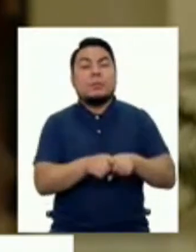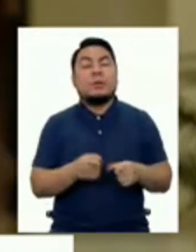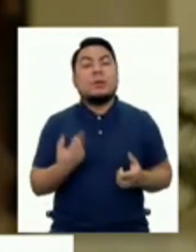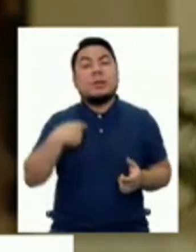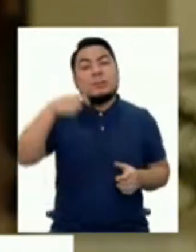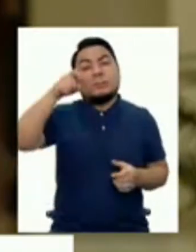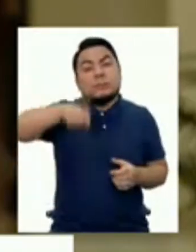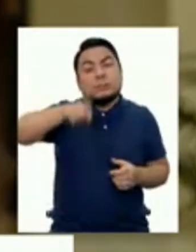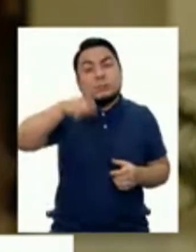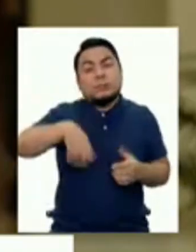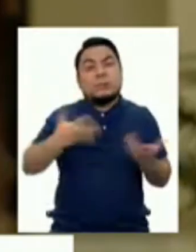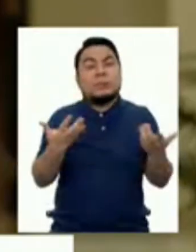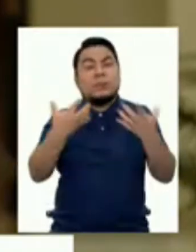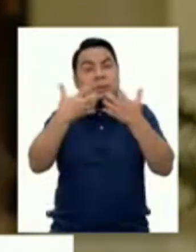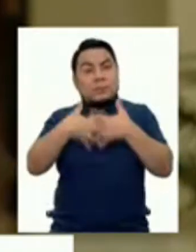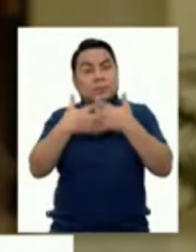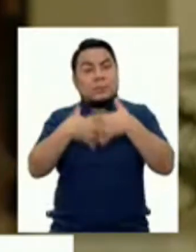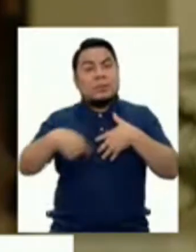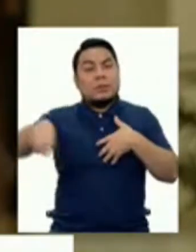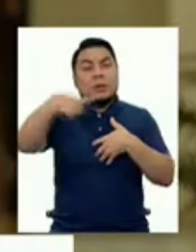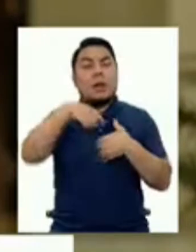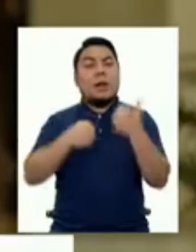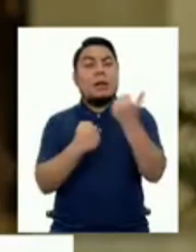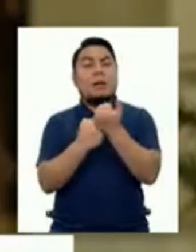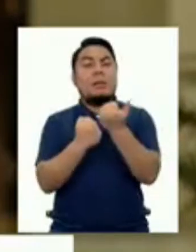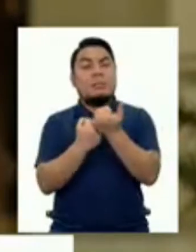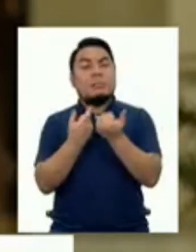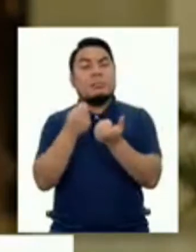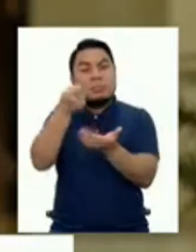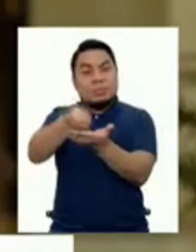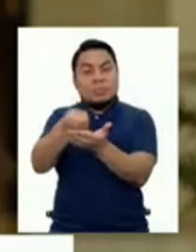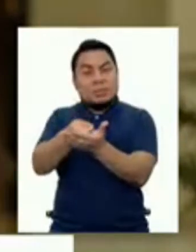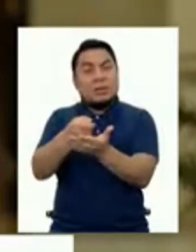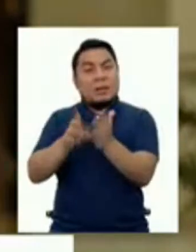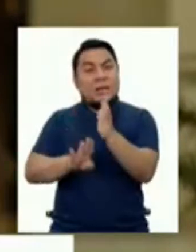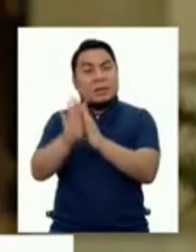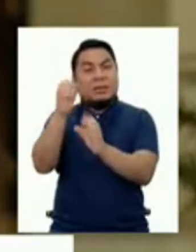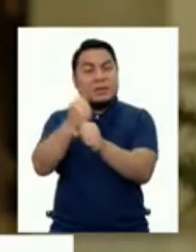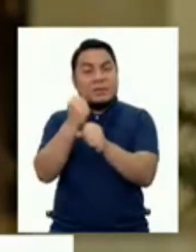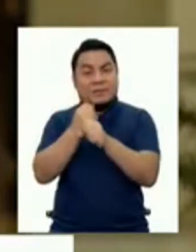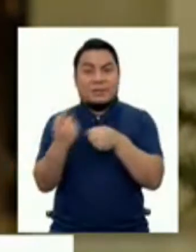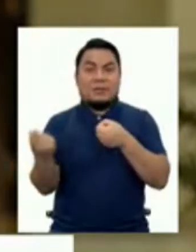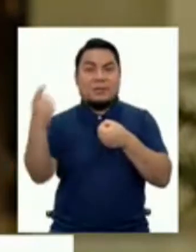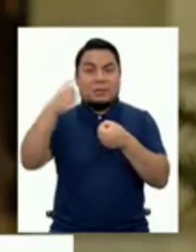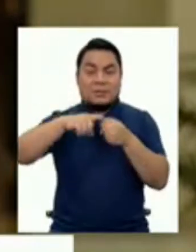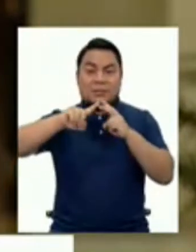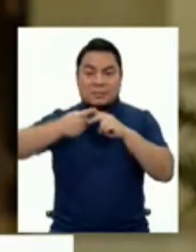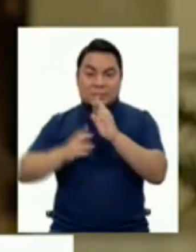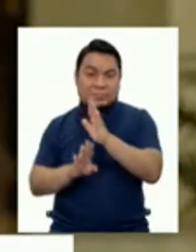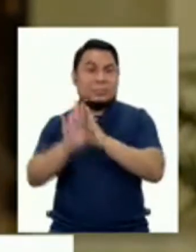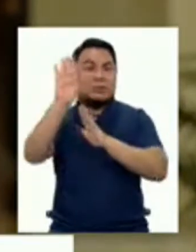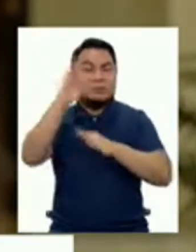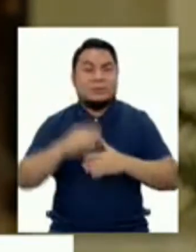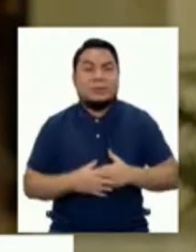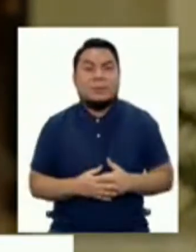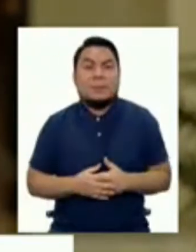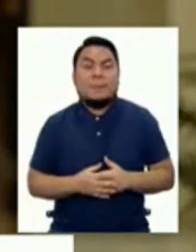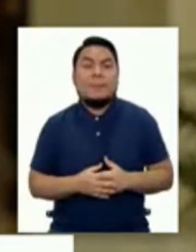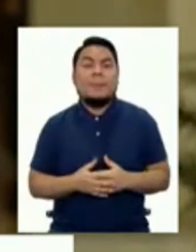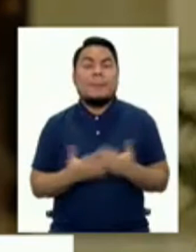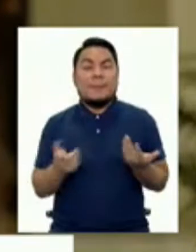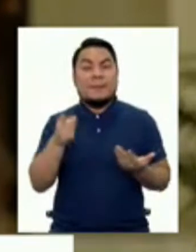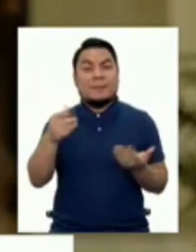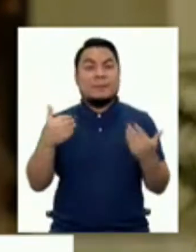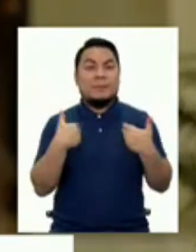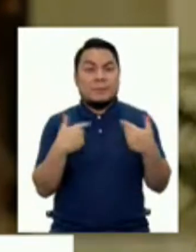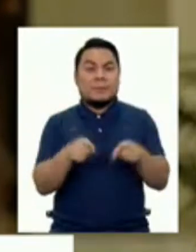empresas con capital de trabajo para que se incorporen a las fases de la reactivación. Ahí